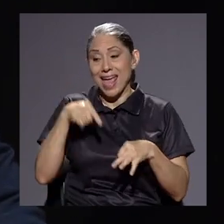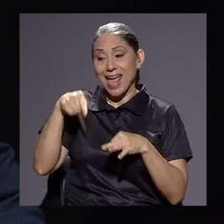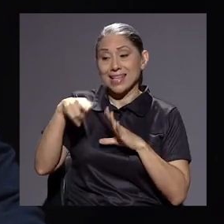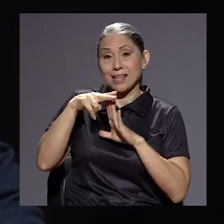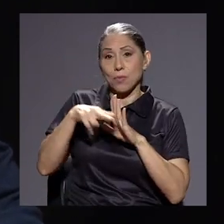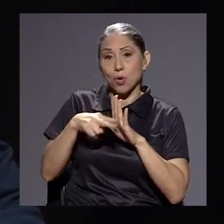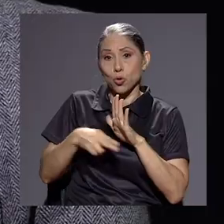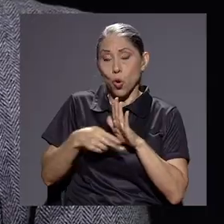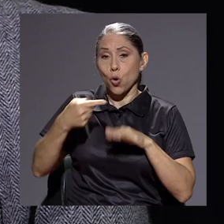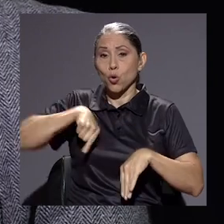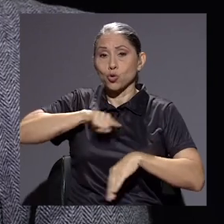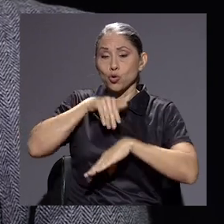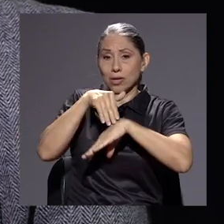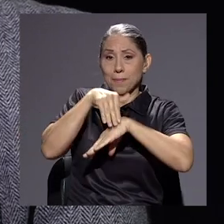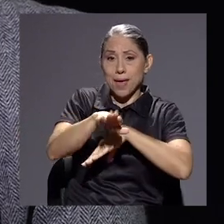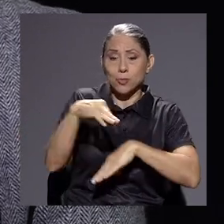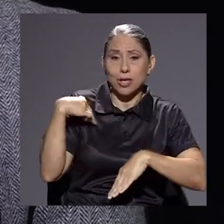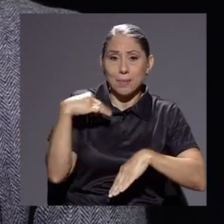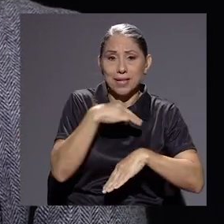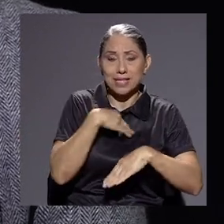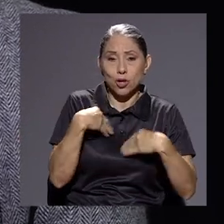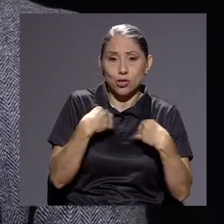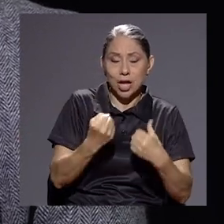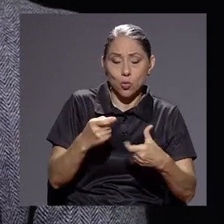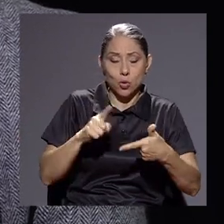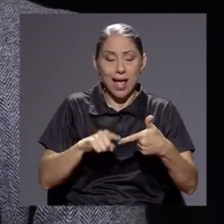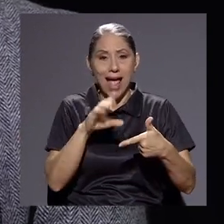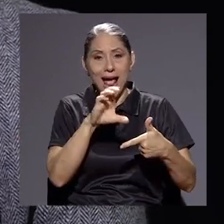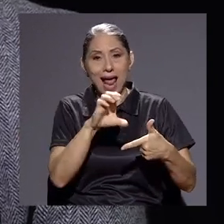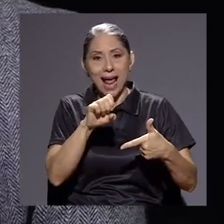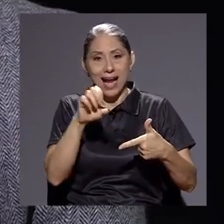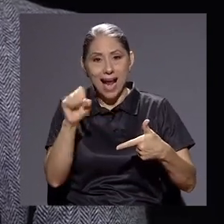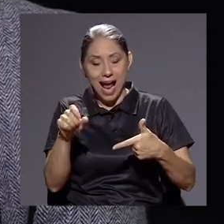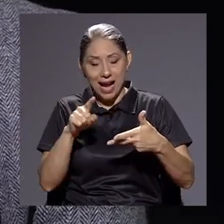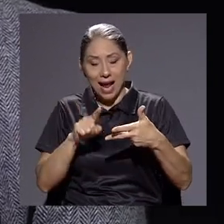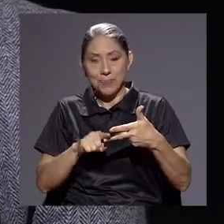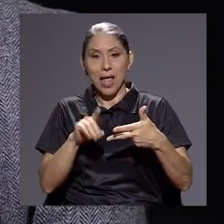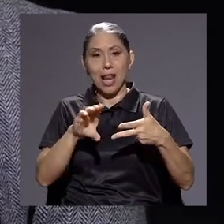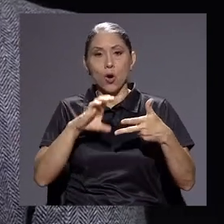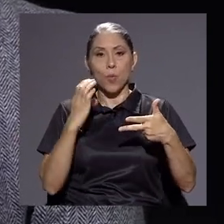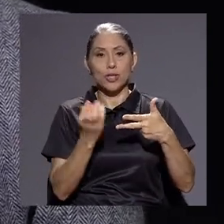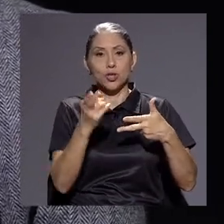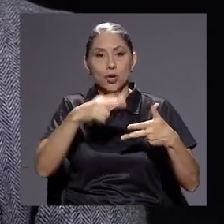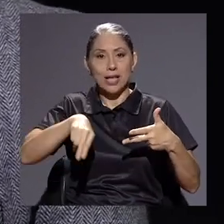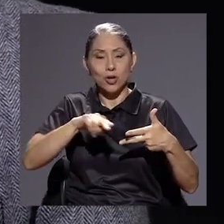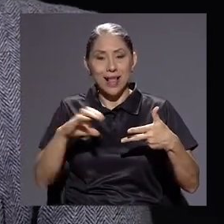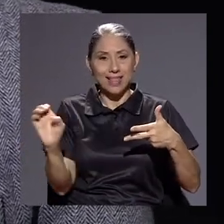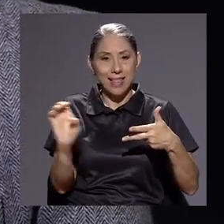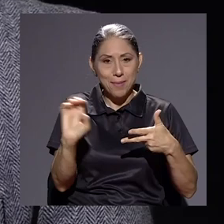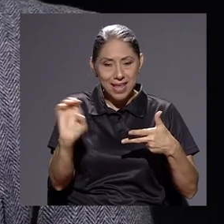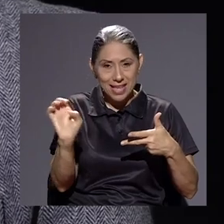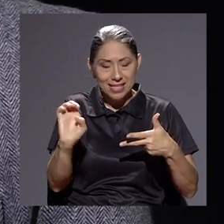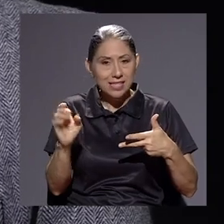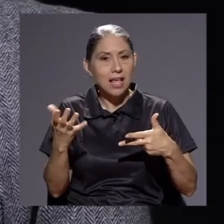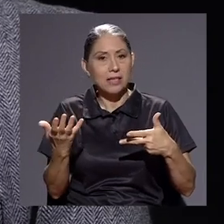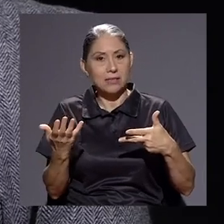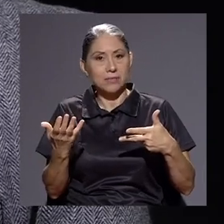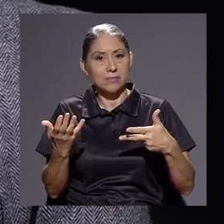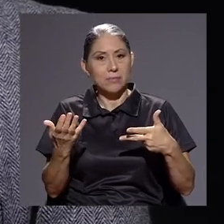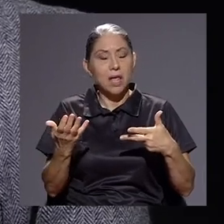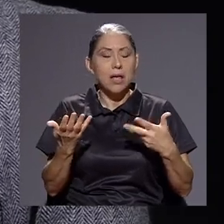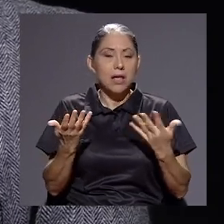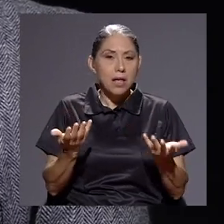este protocolo tanto al Ministerio de Salud, a la Caja, a la Comisión Nacional de Emergencias.